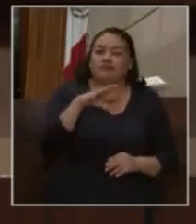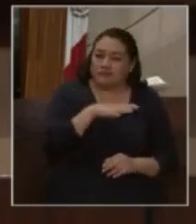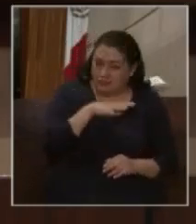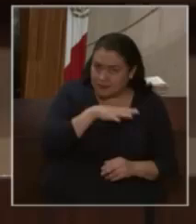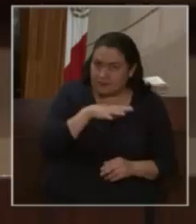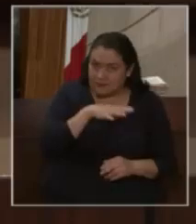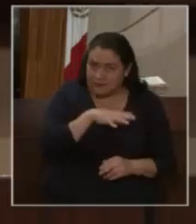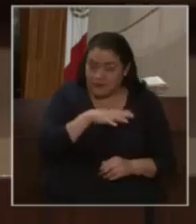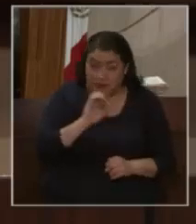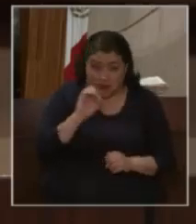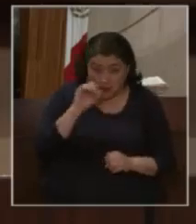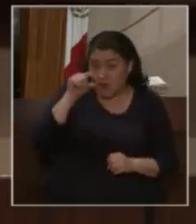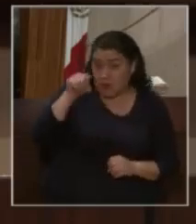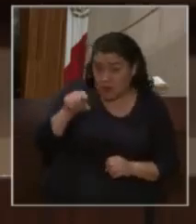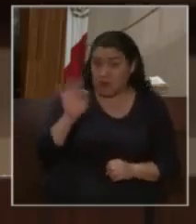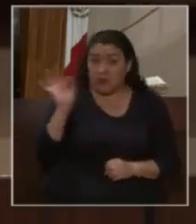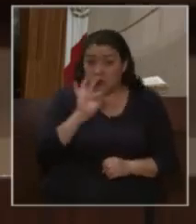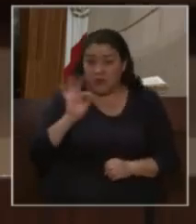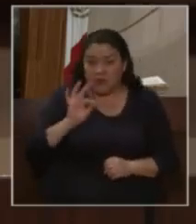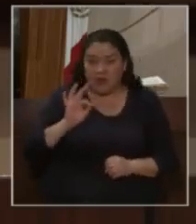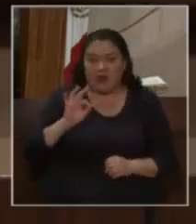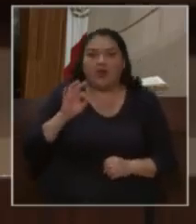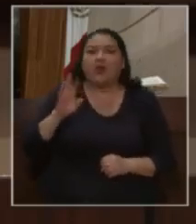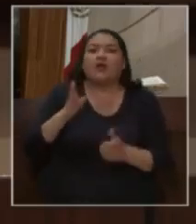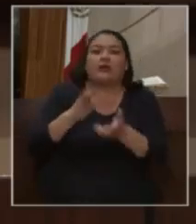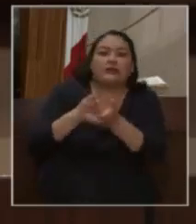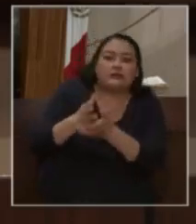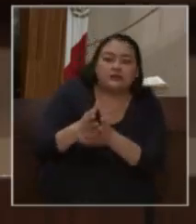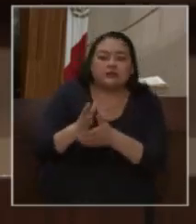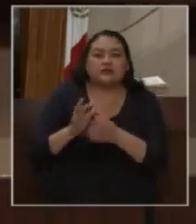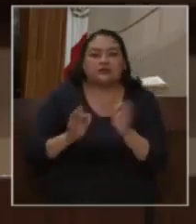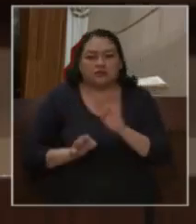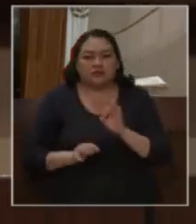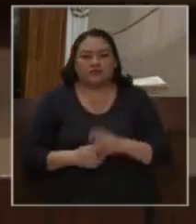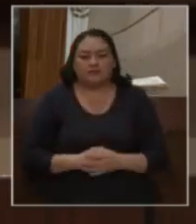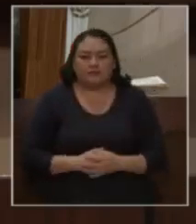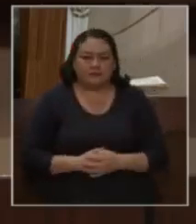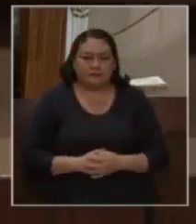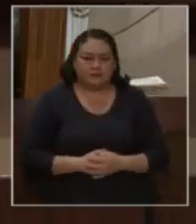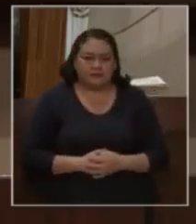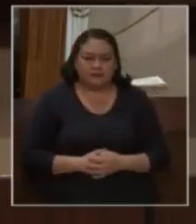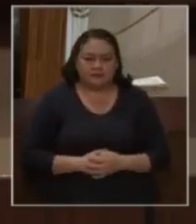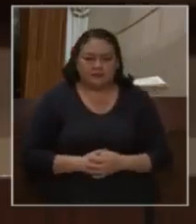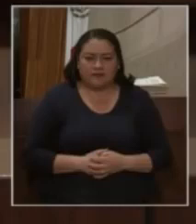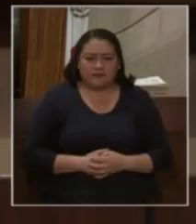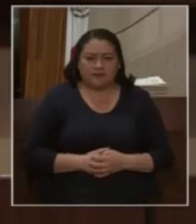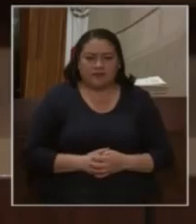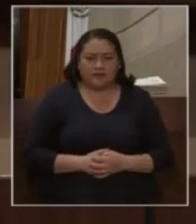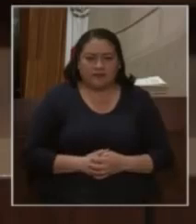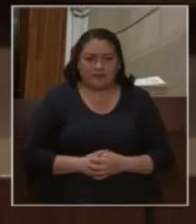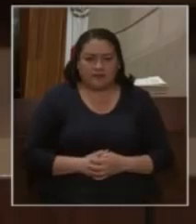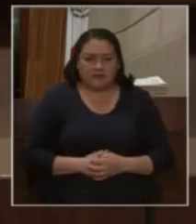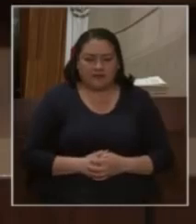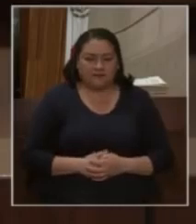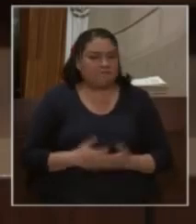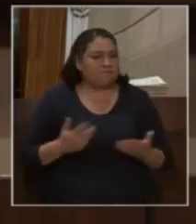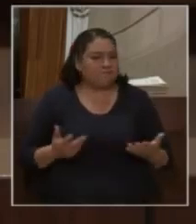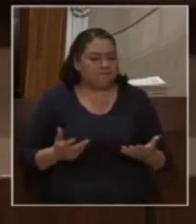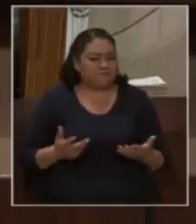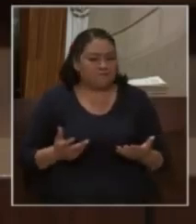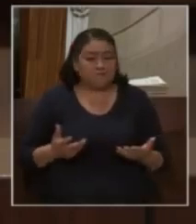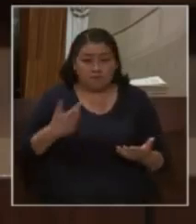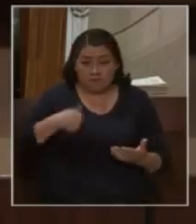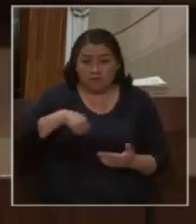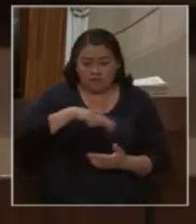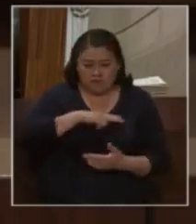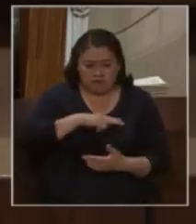abusando el derecho en el ámbito privado. No obstante, para poder arribar a una conclusión como